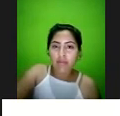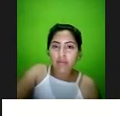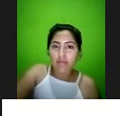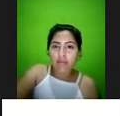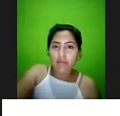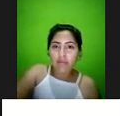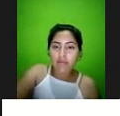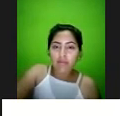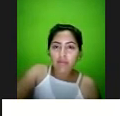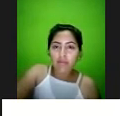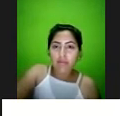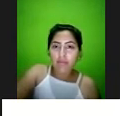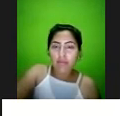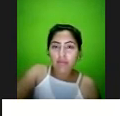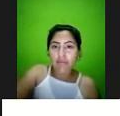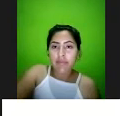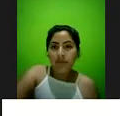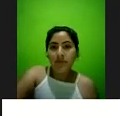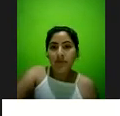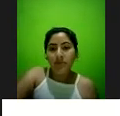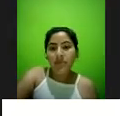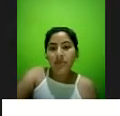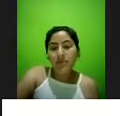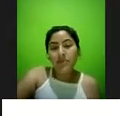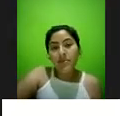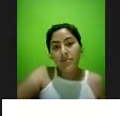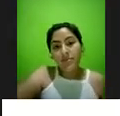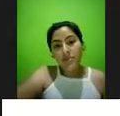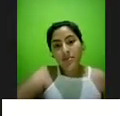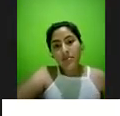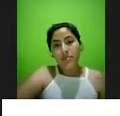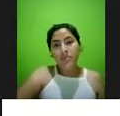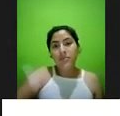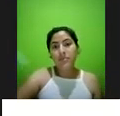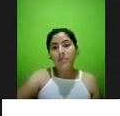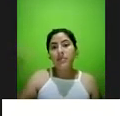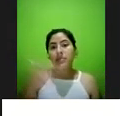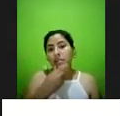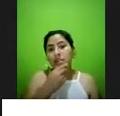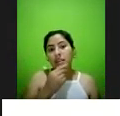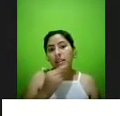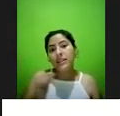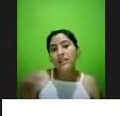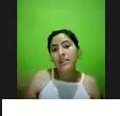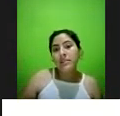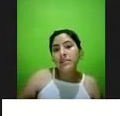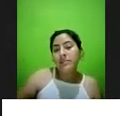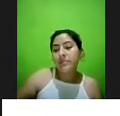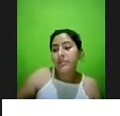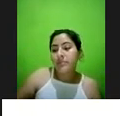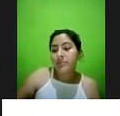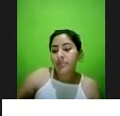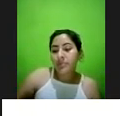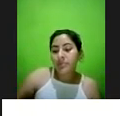habitualmente hueso, esto de acá. Todo esto rojito que ven aquí es músculo. Todo esto blanquito aquí son ligamentos. O también se le